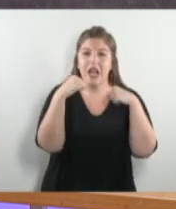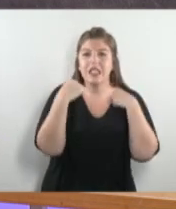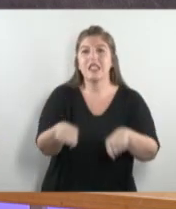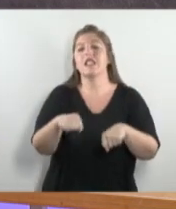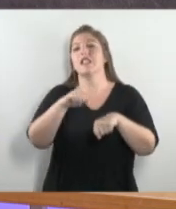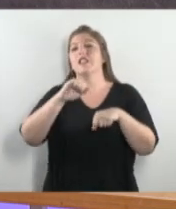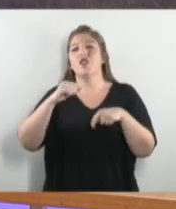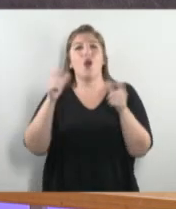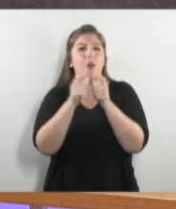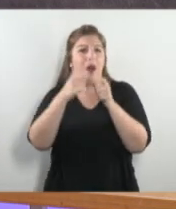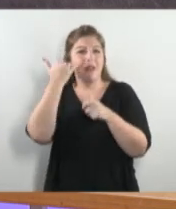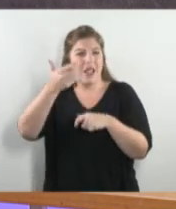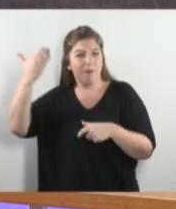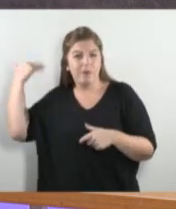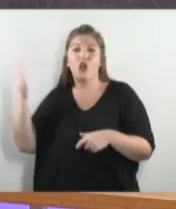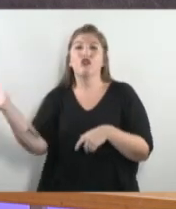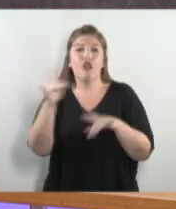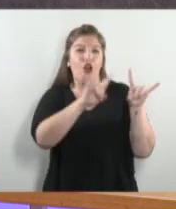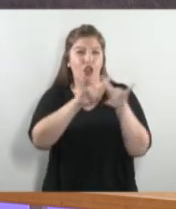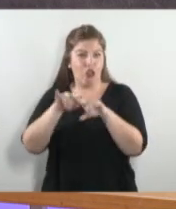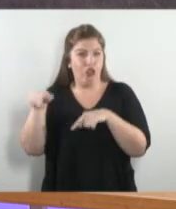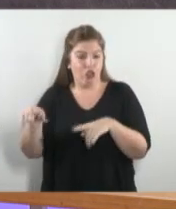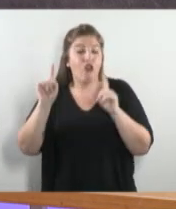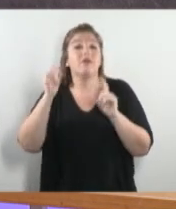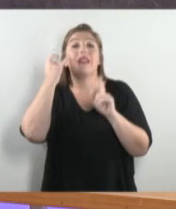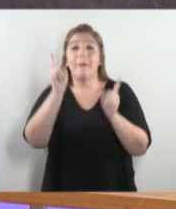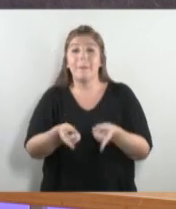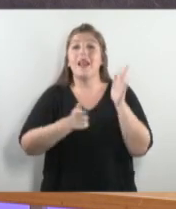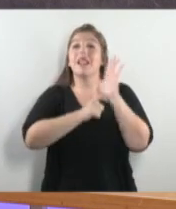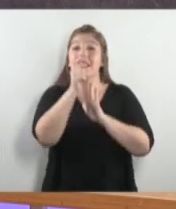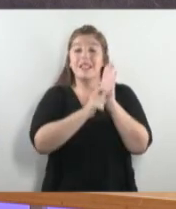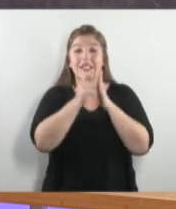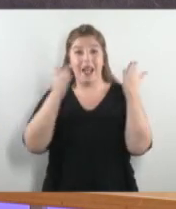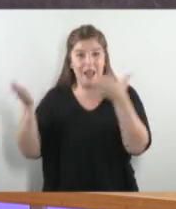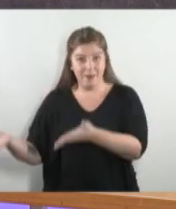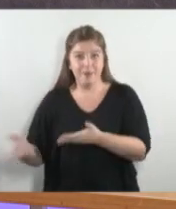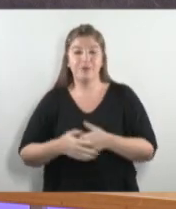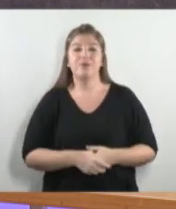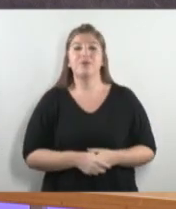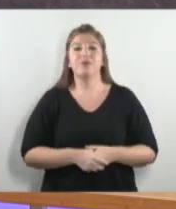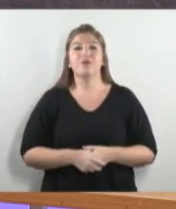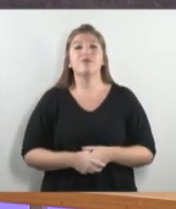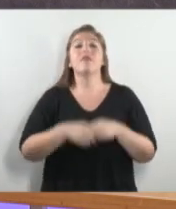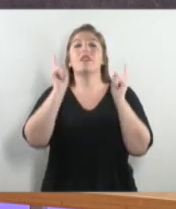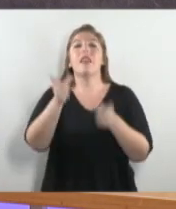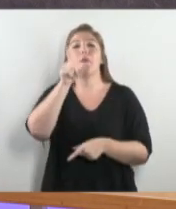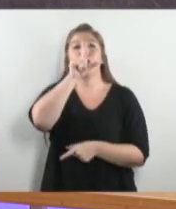programas anteriores, todo lo pueden encontrar allí y en Instagram @seguimoseducando y en